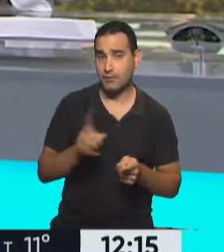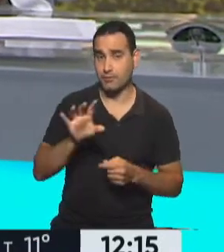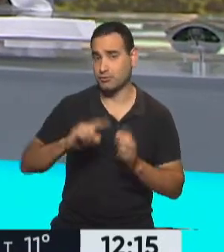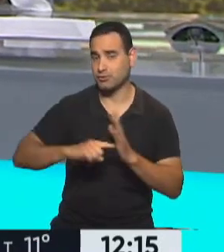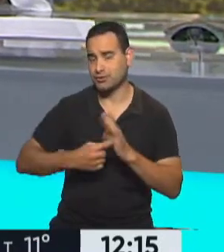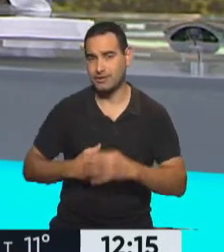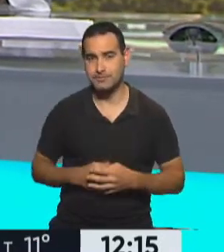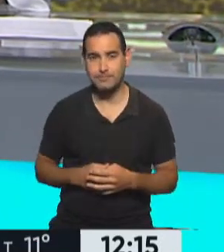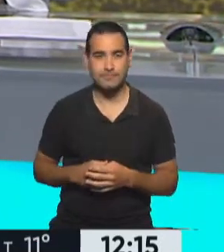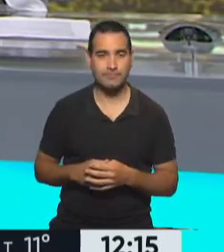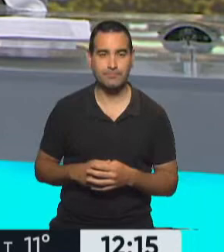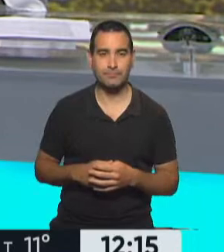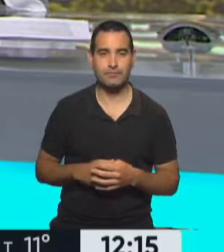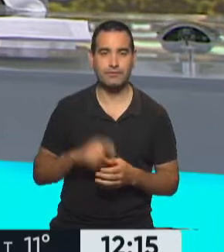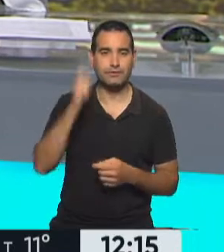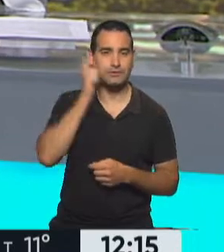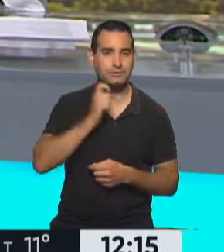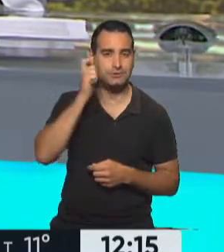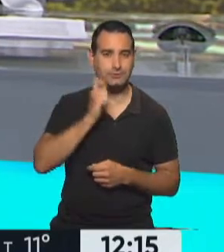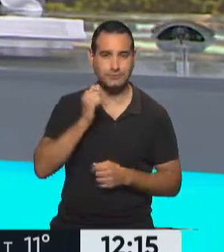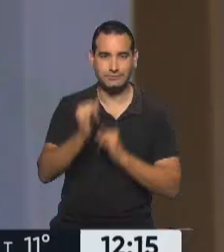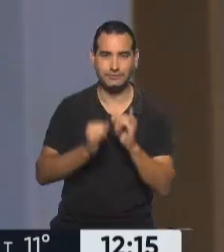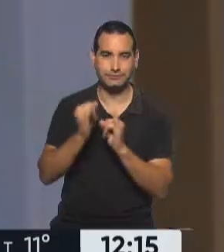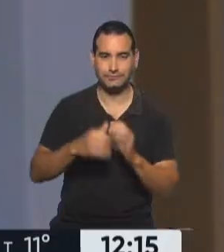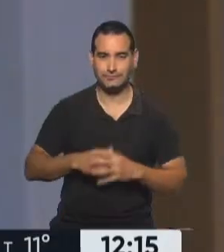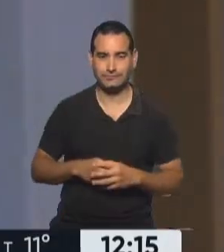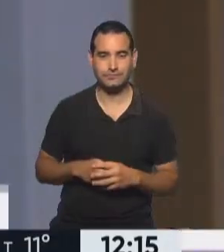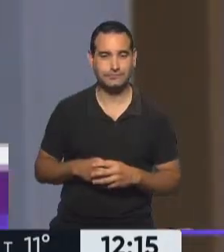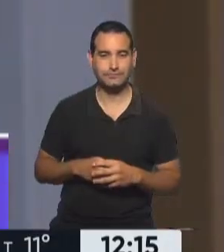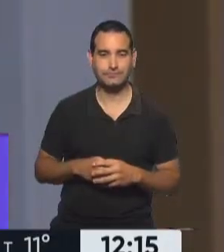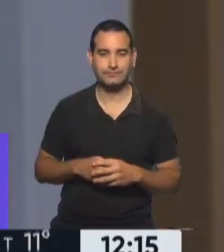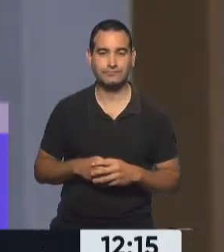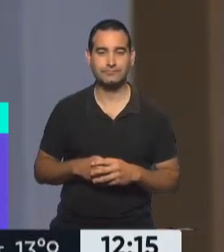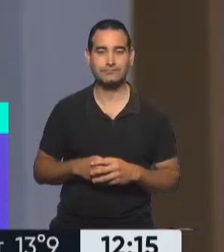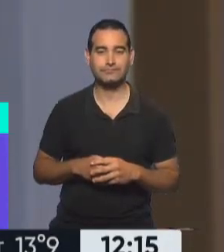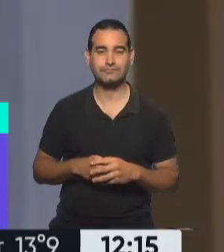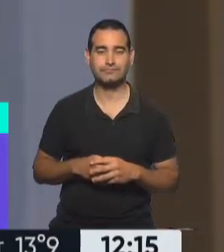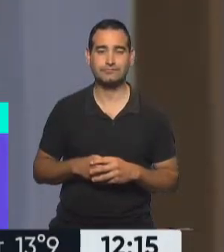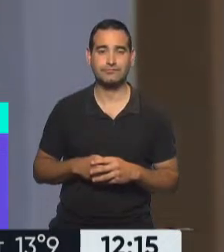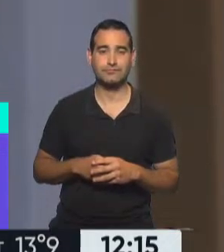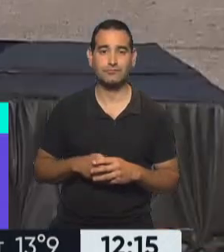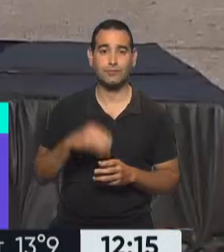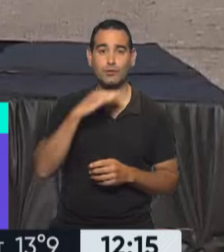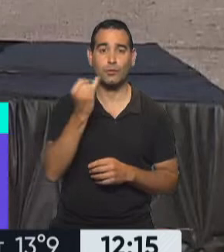provincia de buenos aires acaba de hablar axel kiciloff esto decía en estos días juan